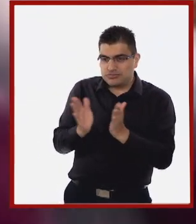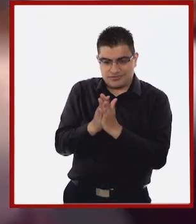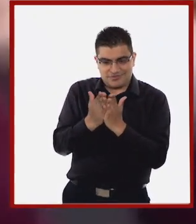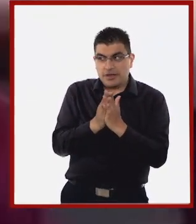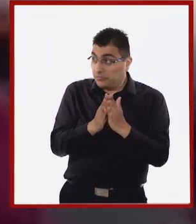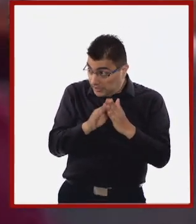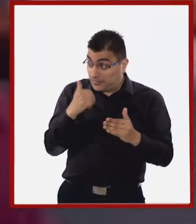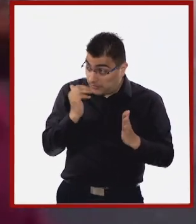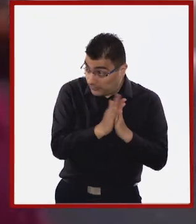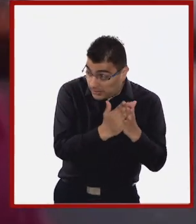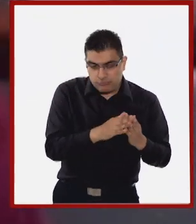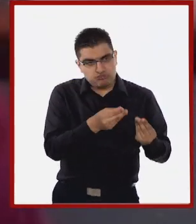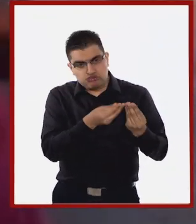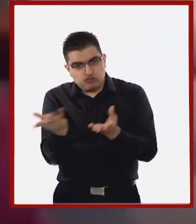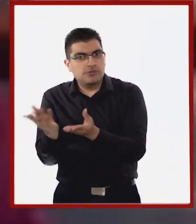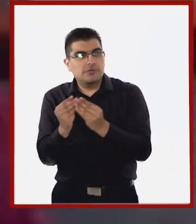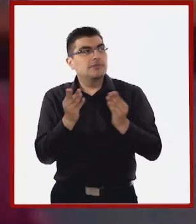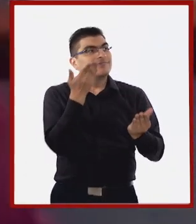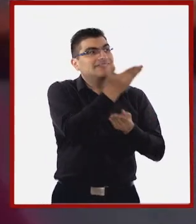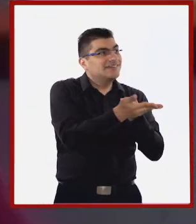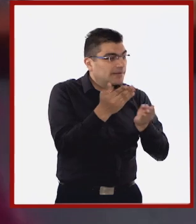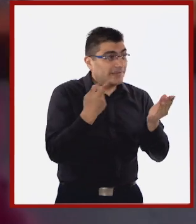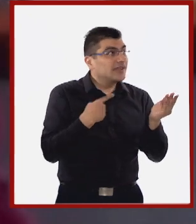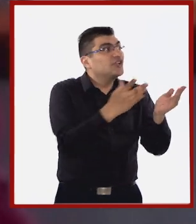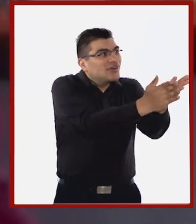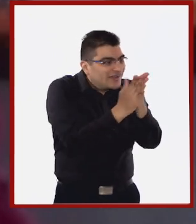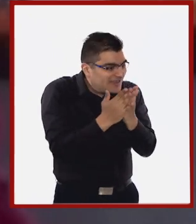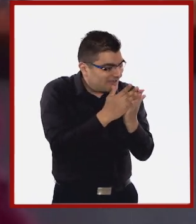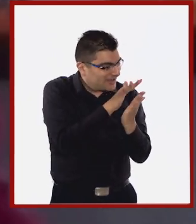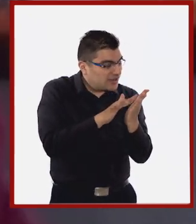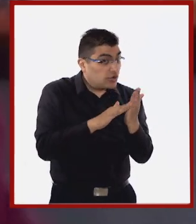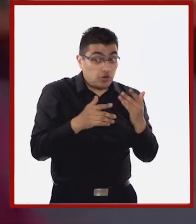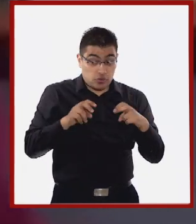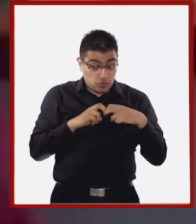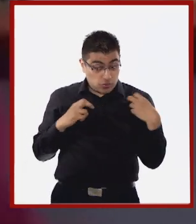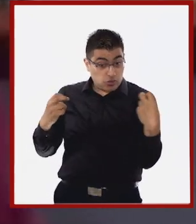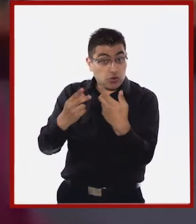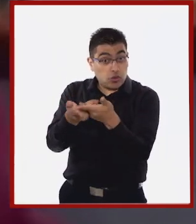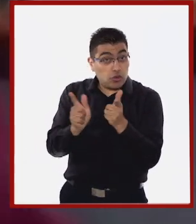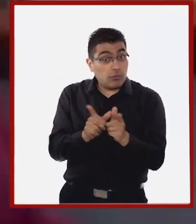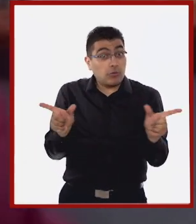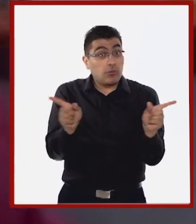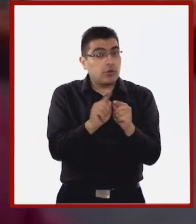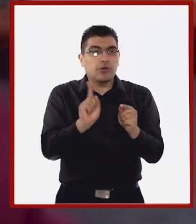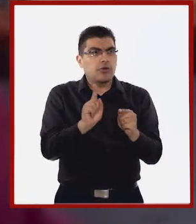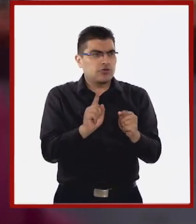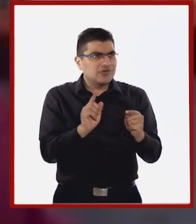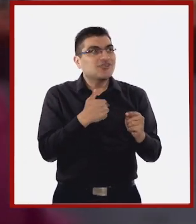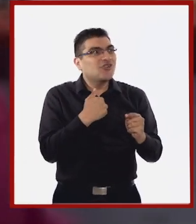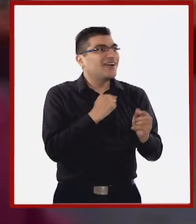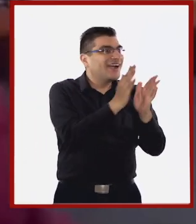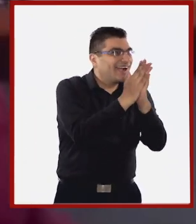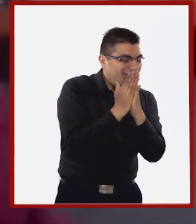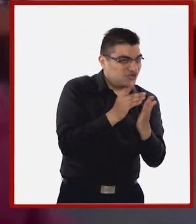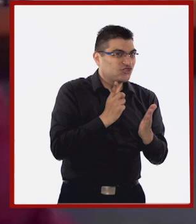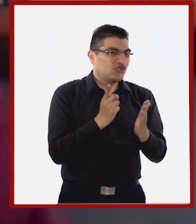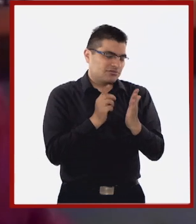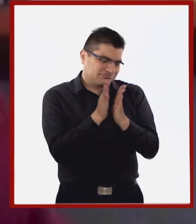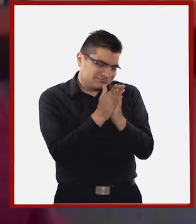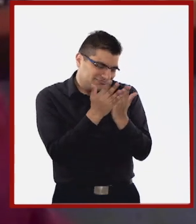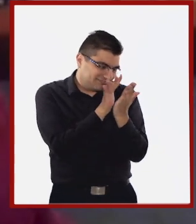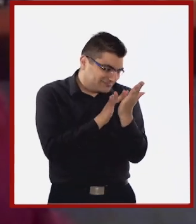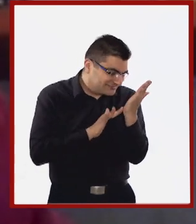ellos y entonces la gente empezó a leer ya no en grupo, sino generalmente en solitario. Creo